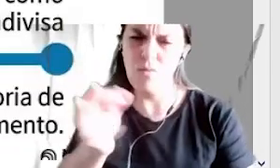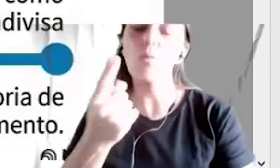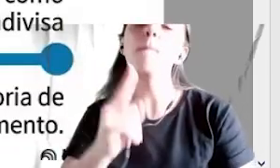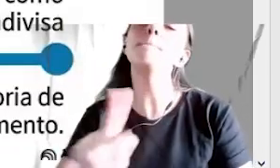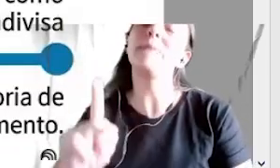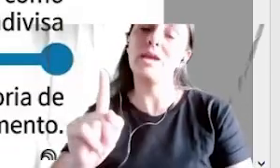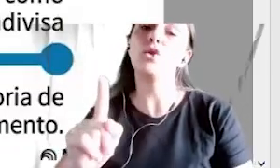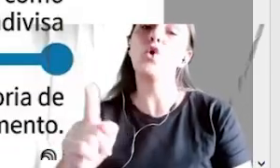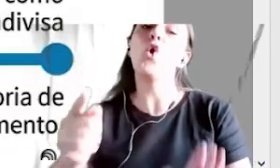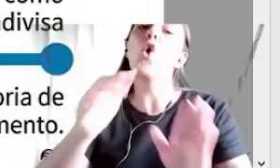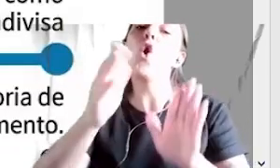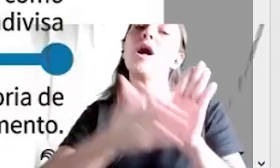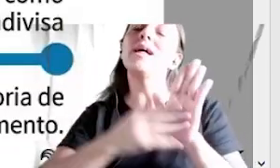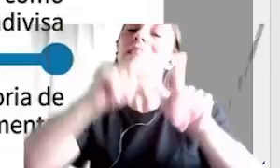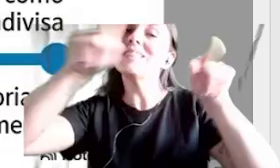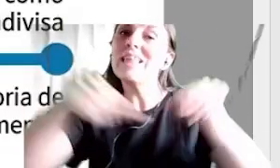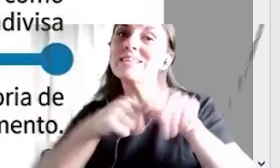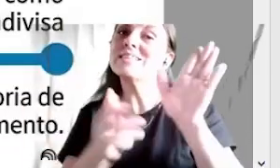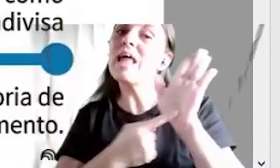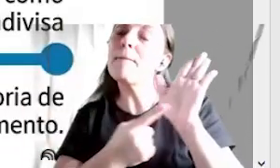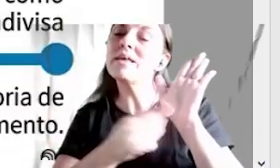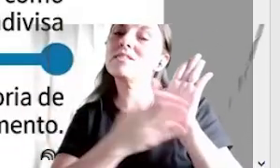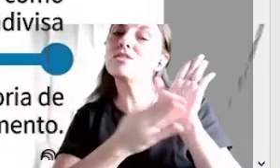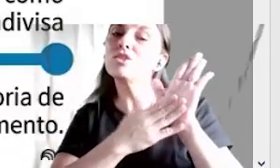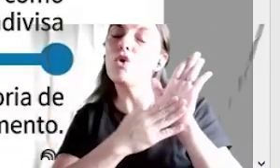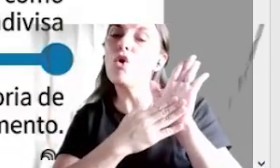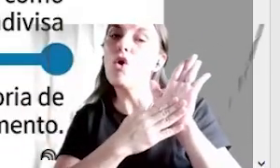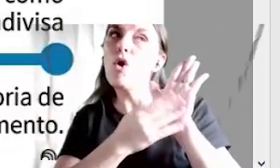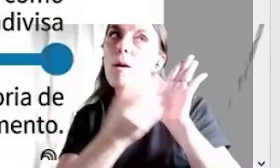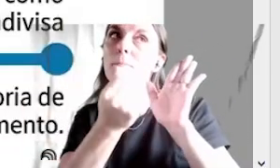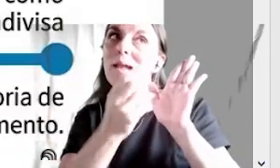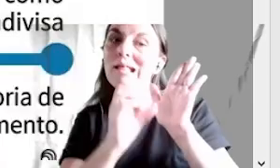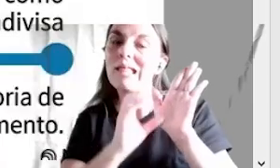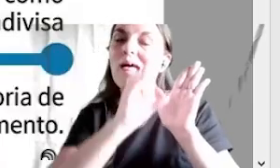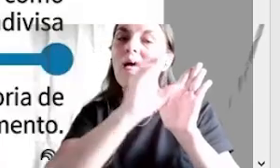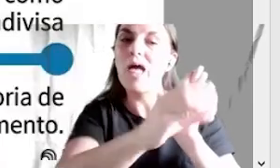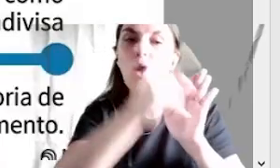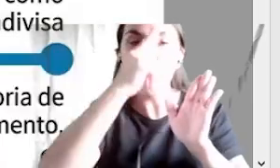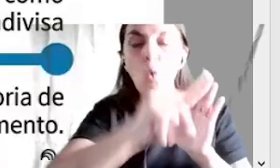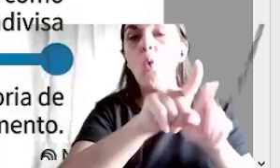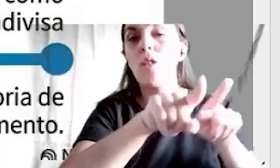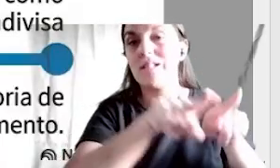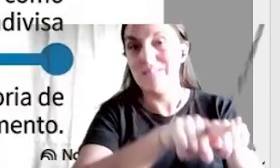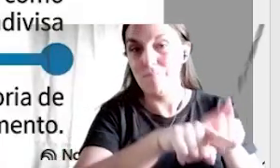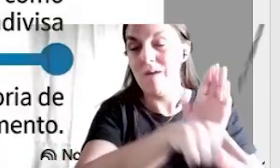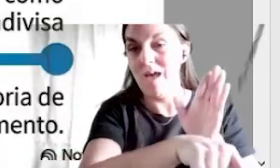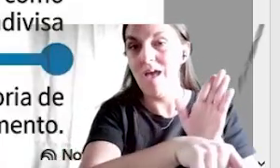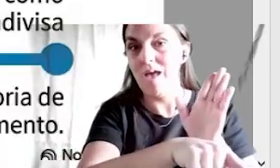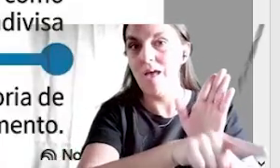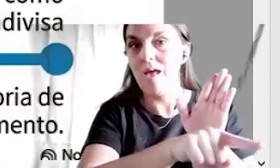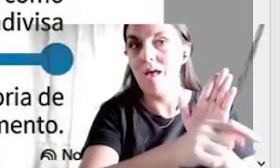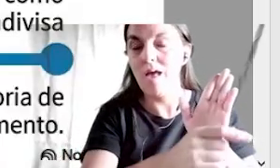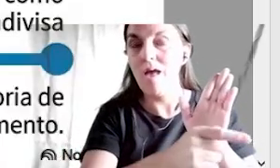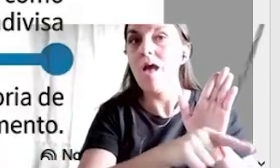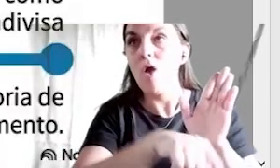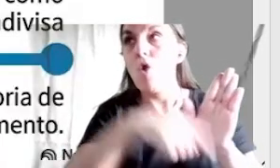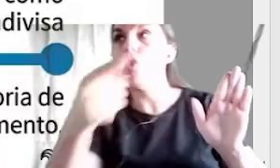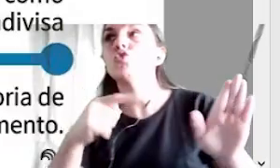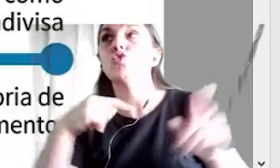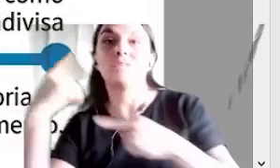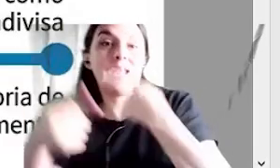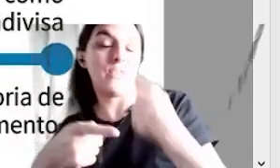su testamento dejó una parte considerable hacia la que era su última pareja, y los hijos, o sea, el resto de los